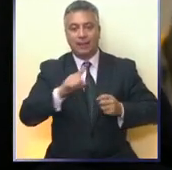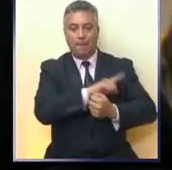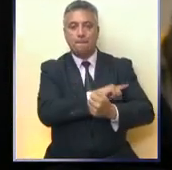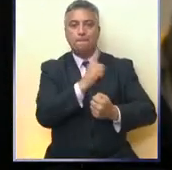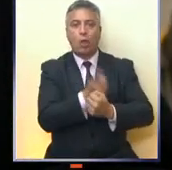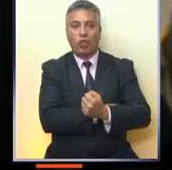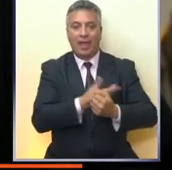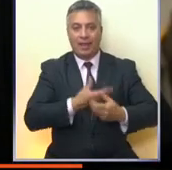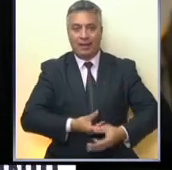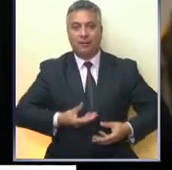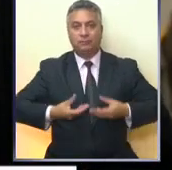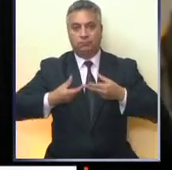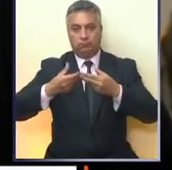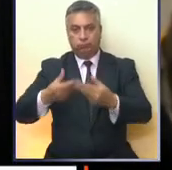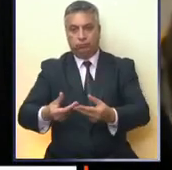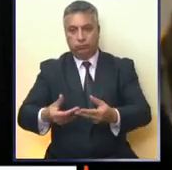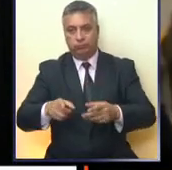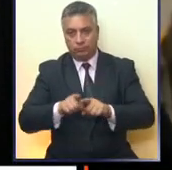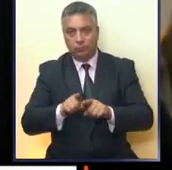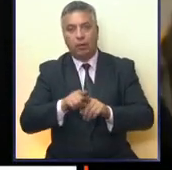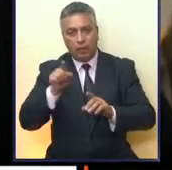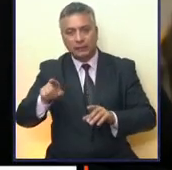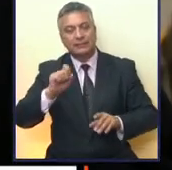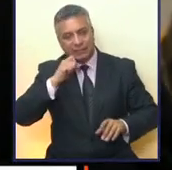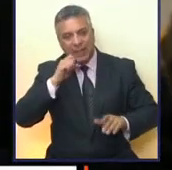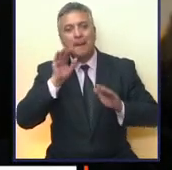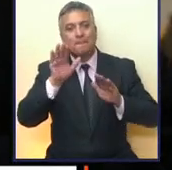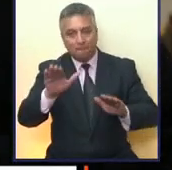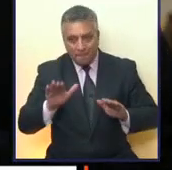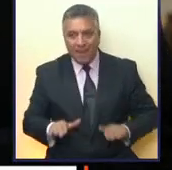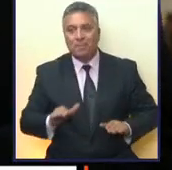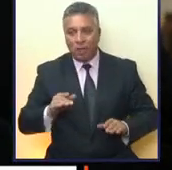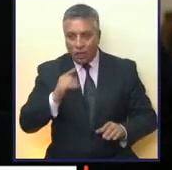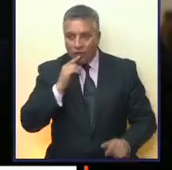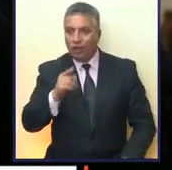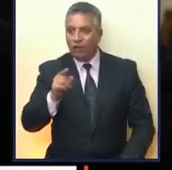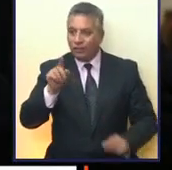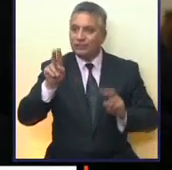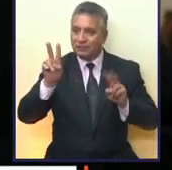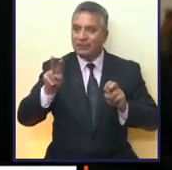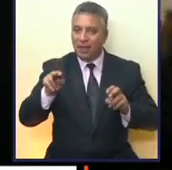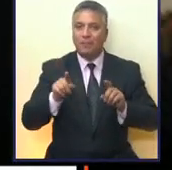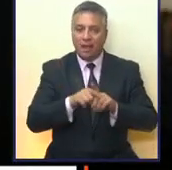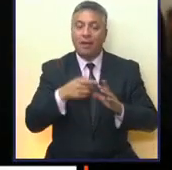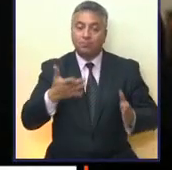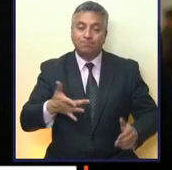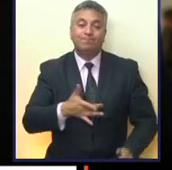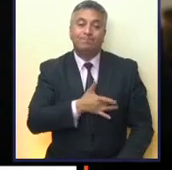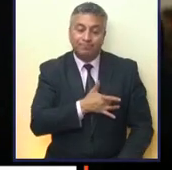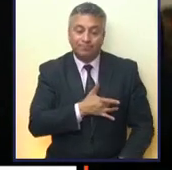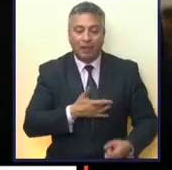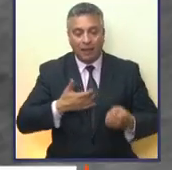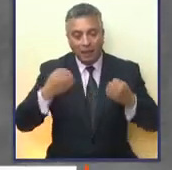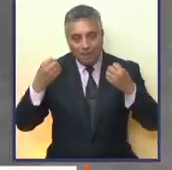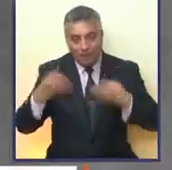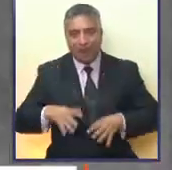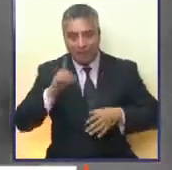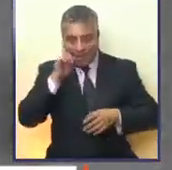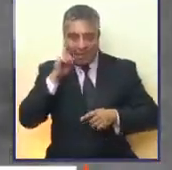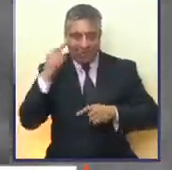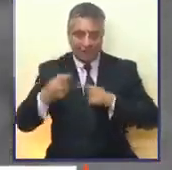también obviamente tiene el mismo factor de lamentable pérdida histórica.